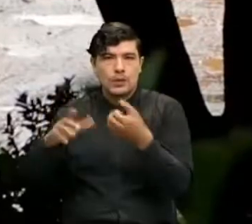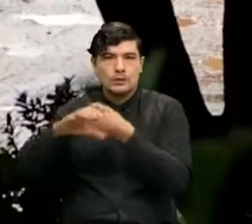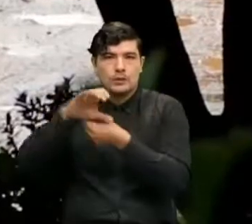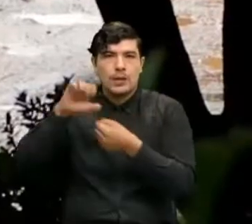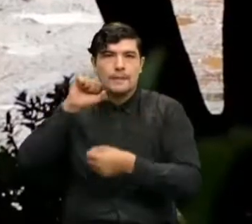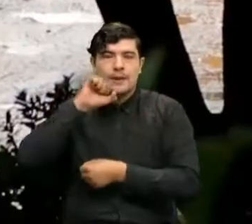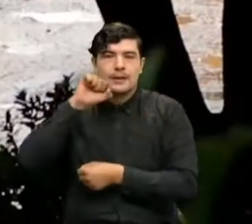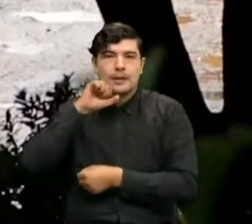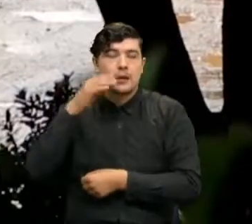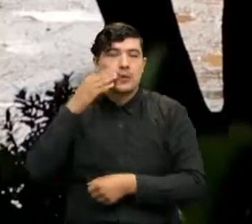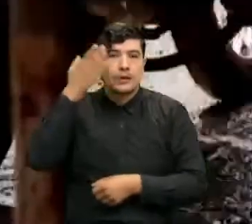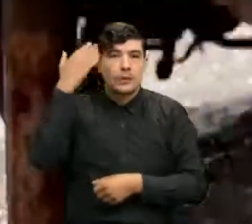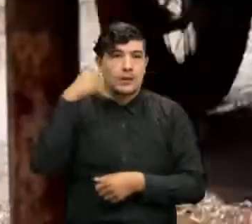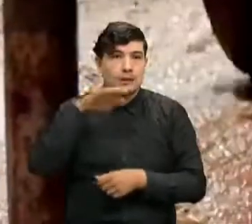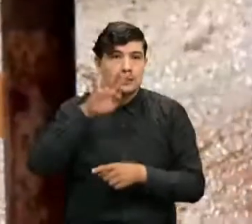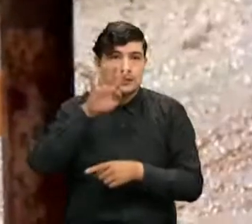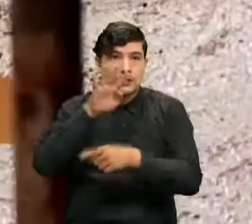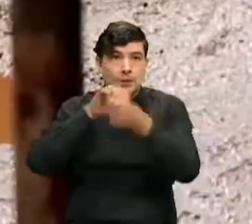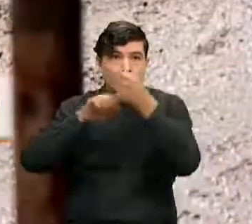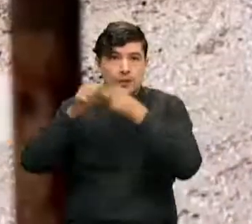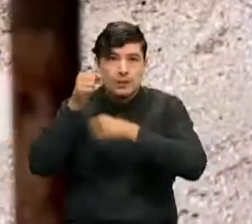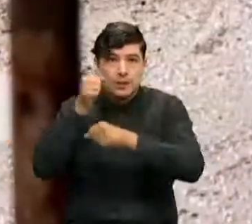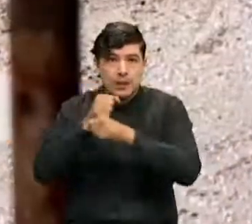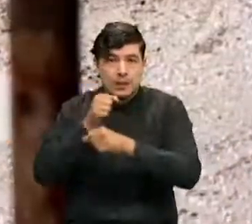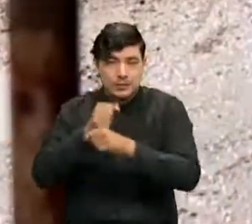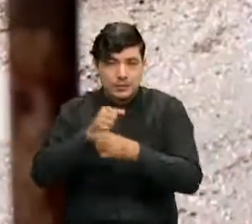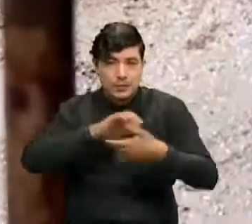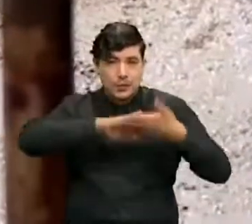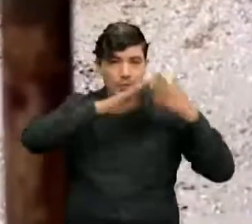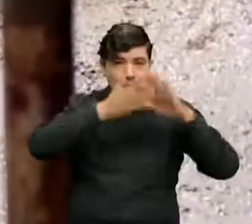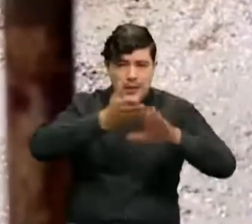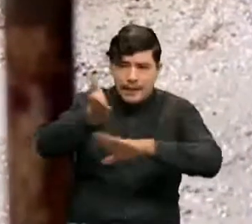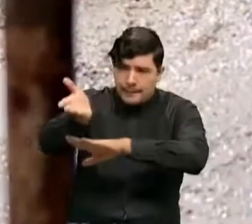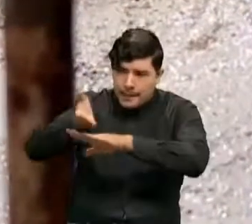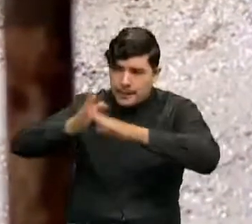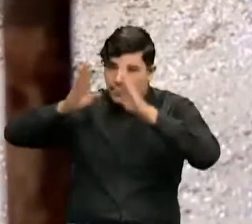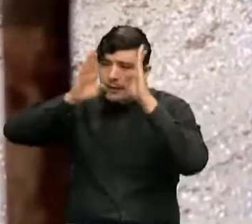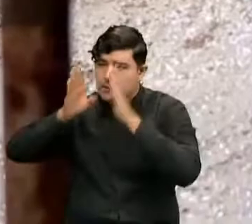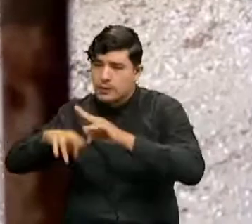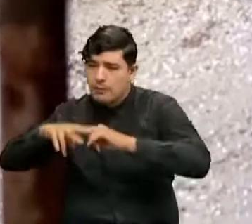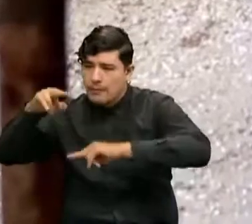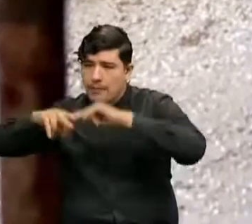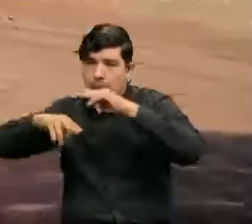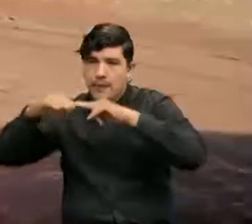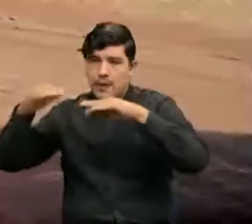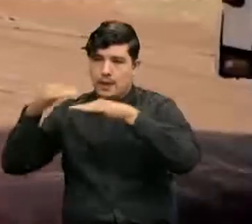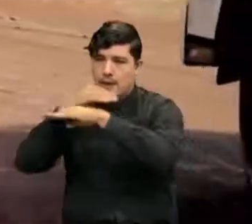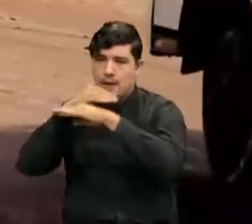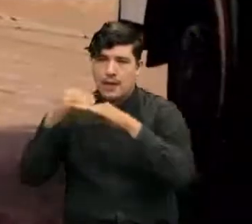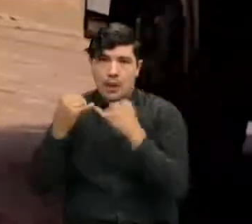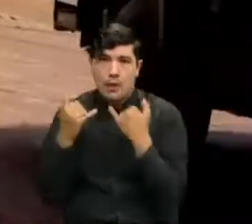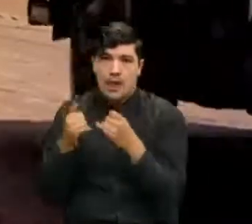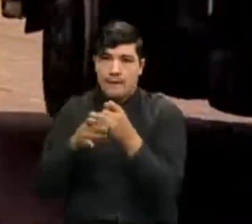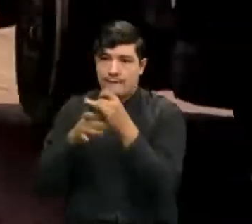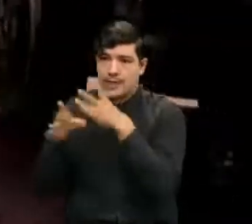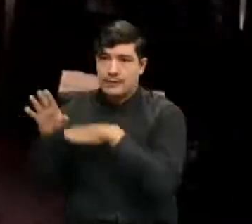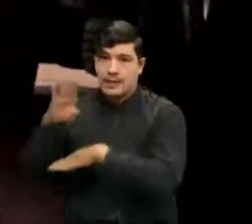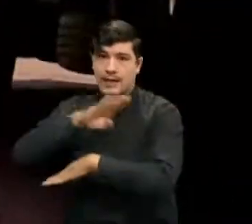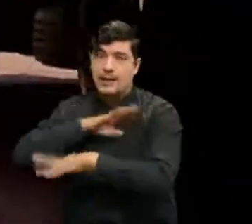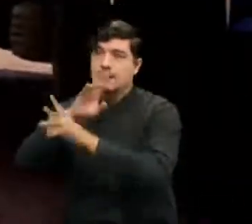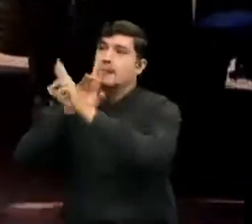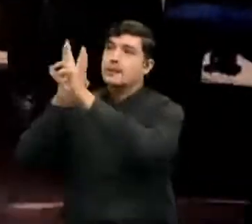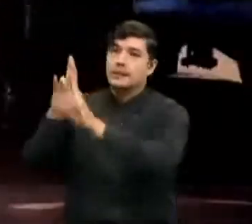Bermeja. Desde hace más de 4 años han venido solicitando la pavimentación, pero a la fecha no han tenido ningún tipo de respuesta.